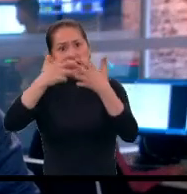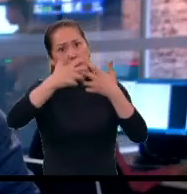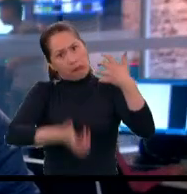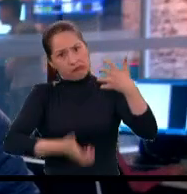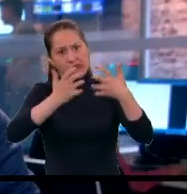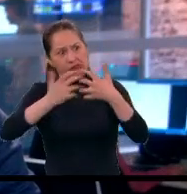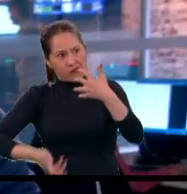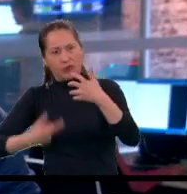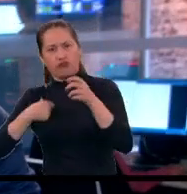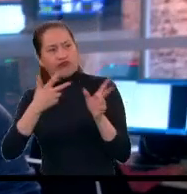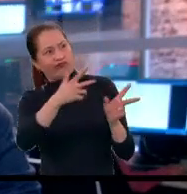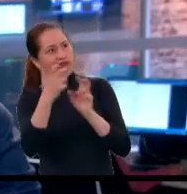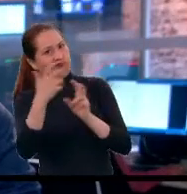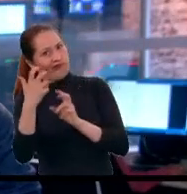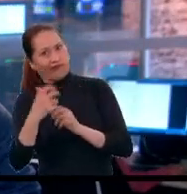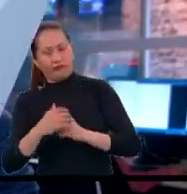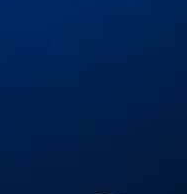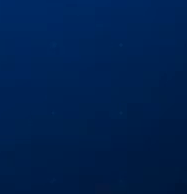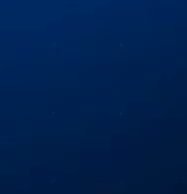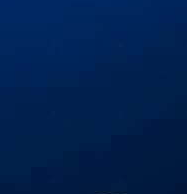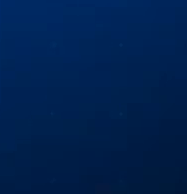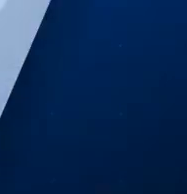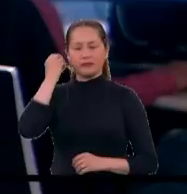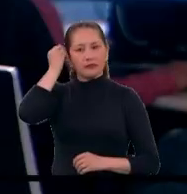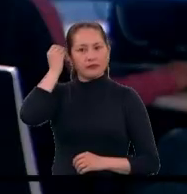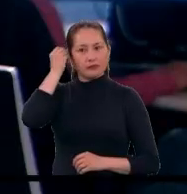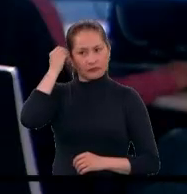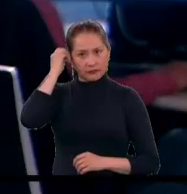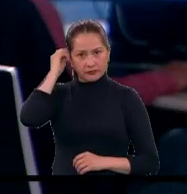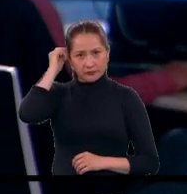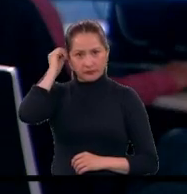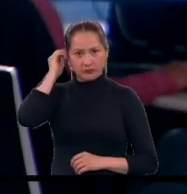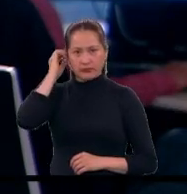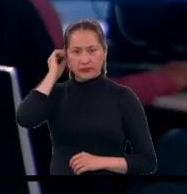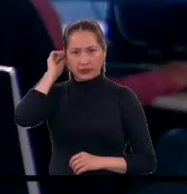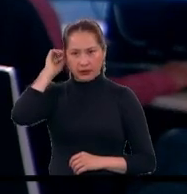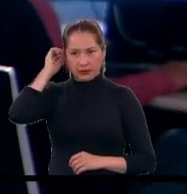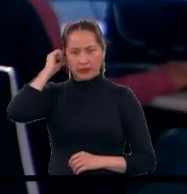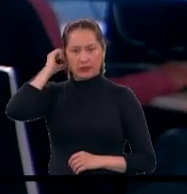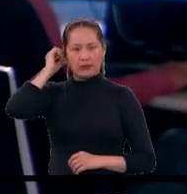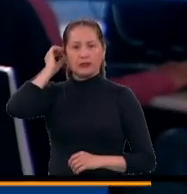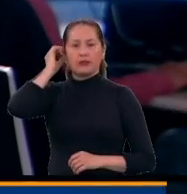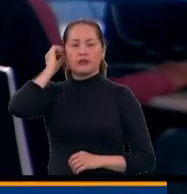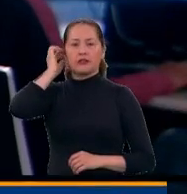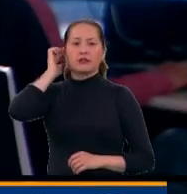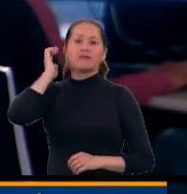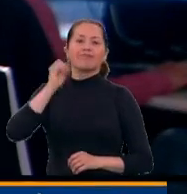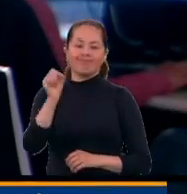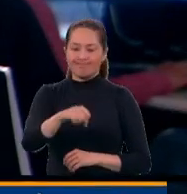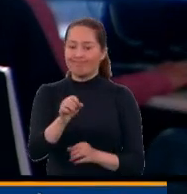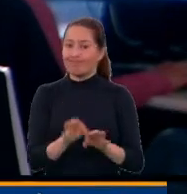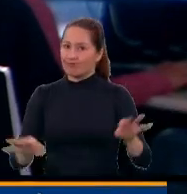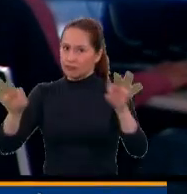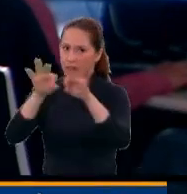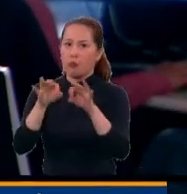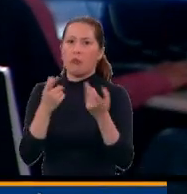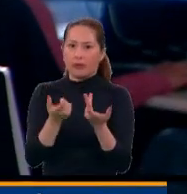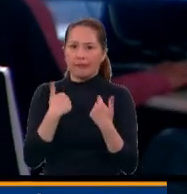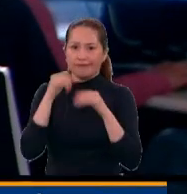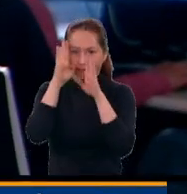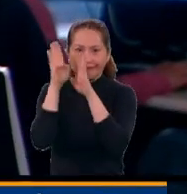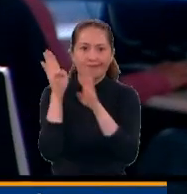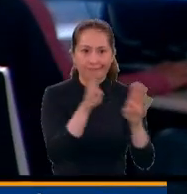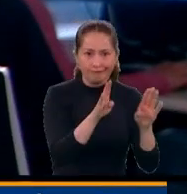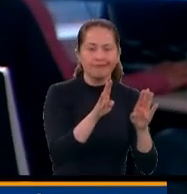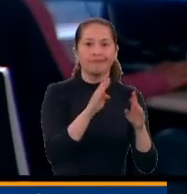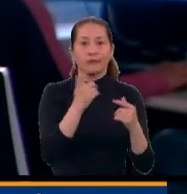denuncias se conocen por estos casos? Hola, Daniela, ¿qué tal? Muy buenas tardes. La situación es de especial atención para las compañías y para las autoridades. Para que se